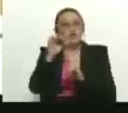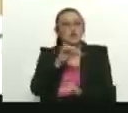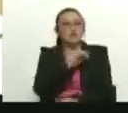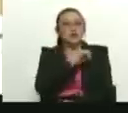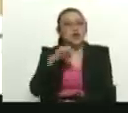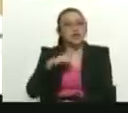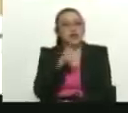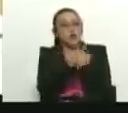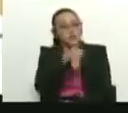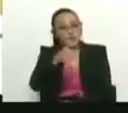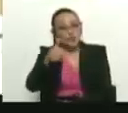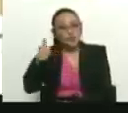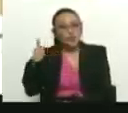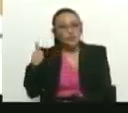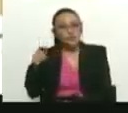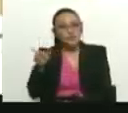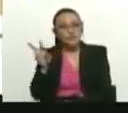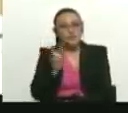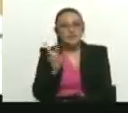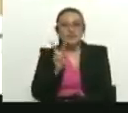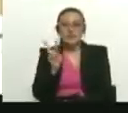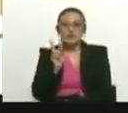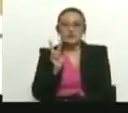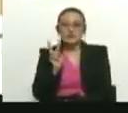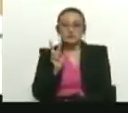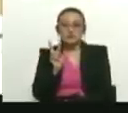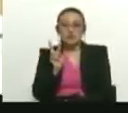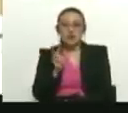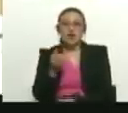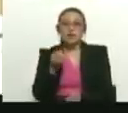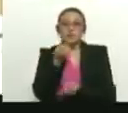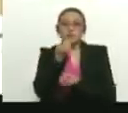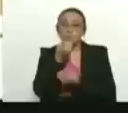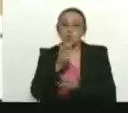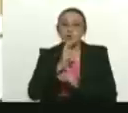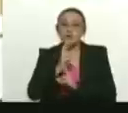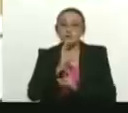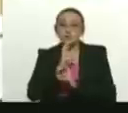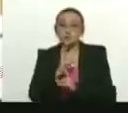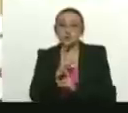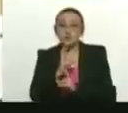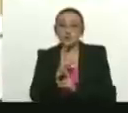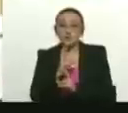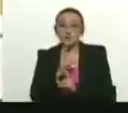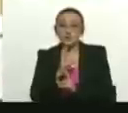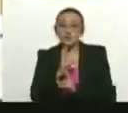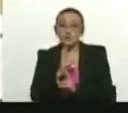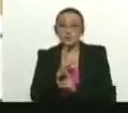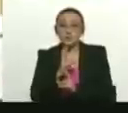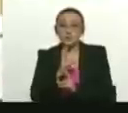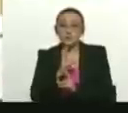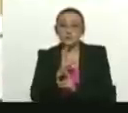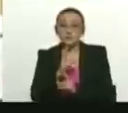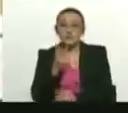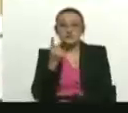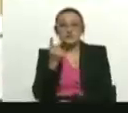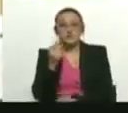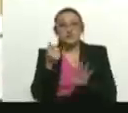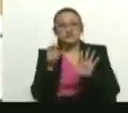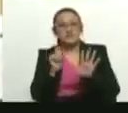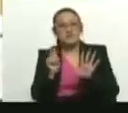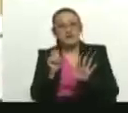particularizada. Venezuela tuvo buenos resultados ya en el segundo semestre